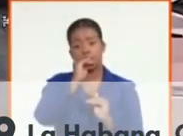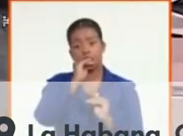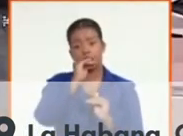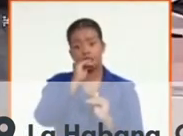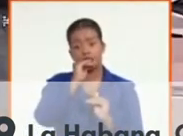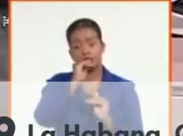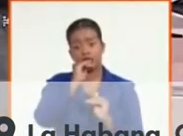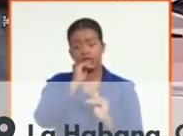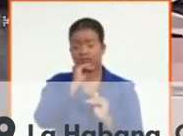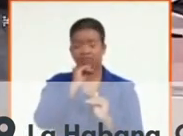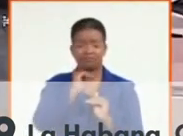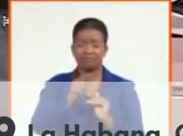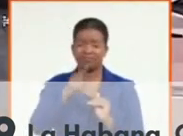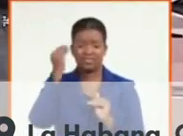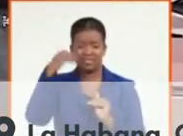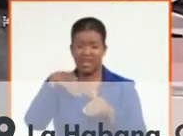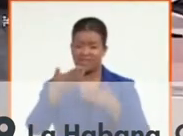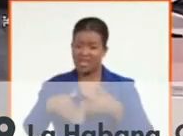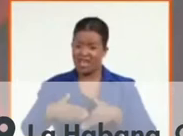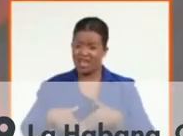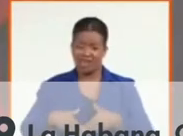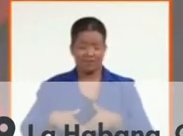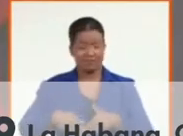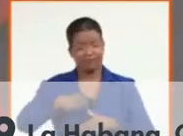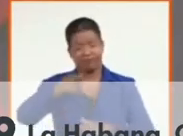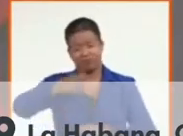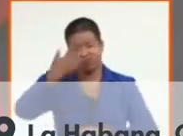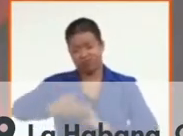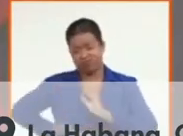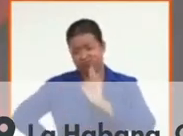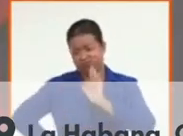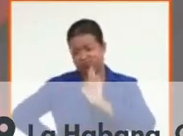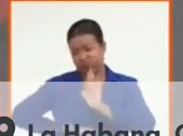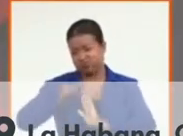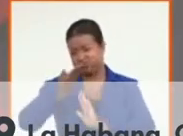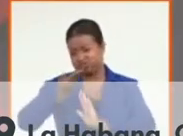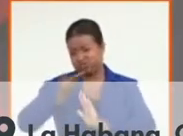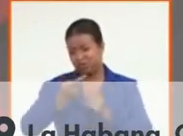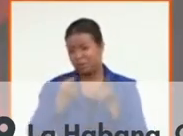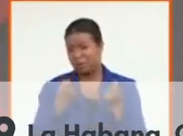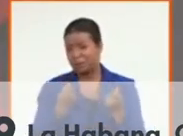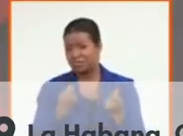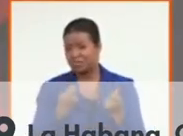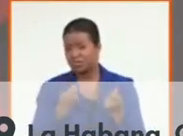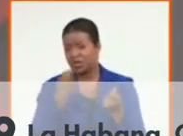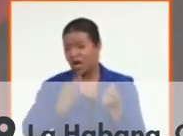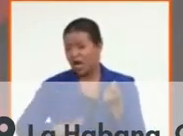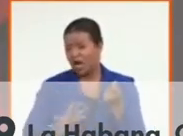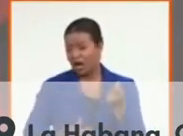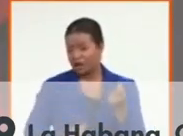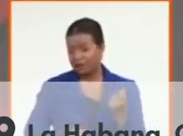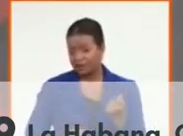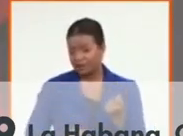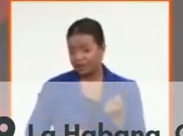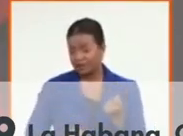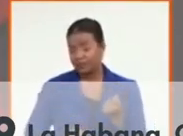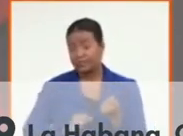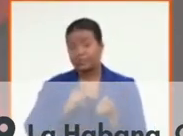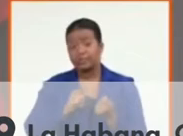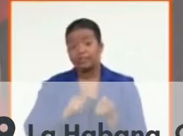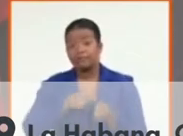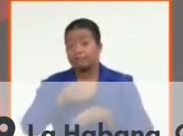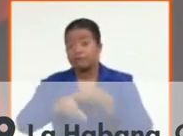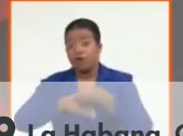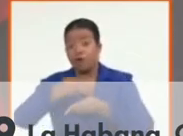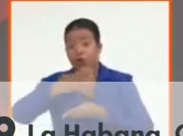está los precios se han disparado ese déficit de oferta produce un desabastecimiento y